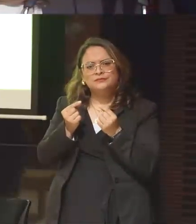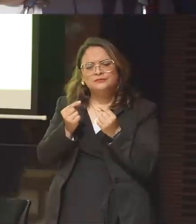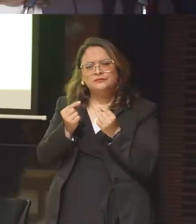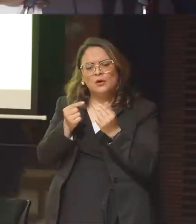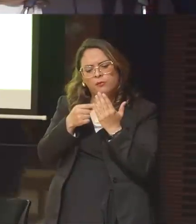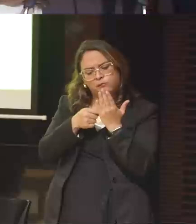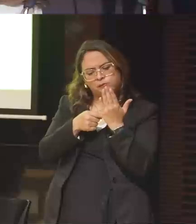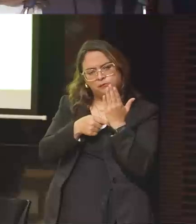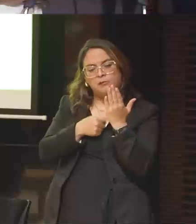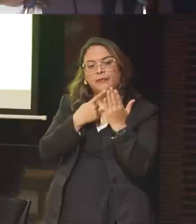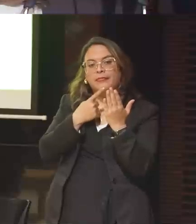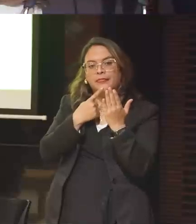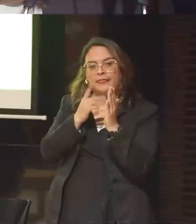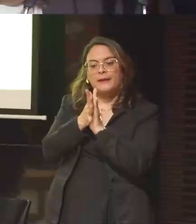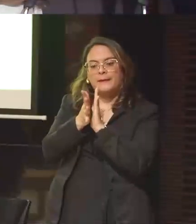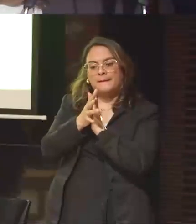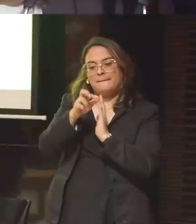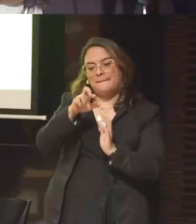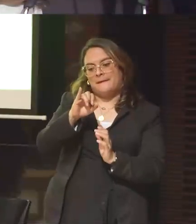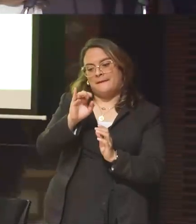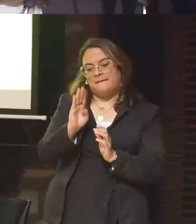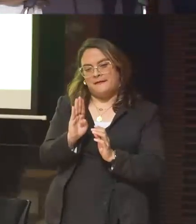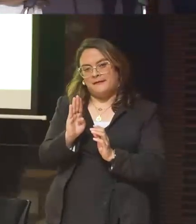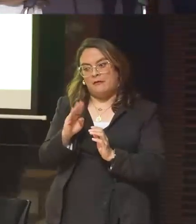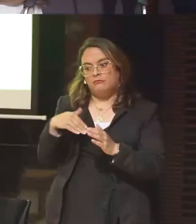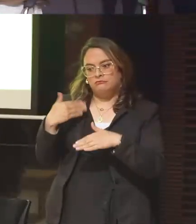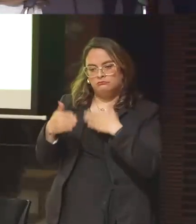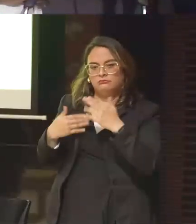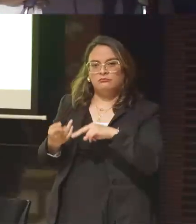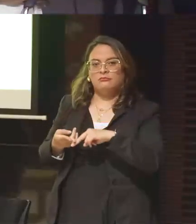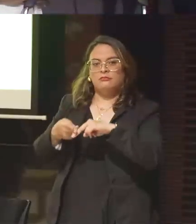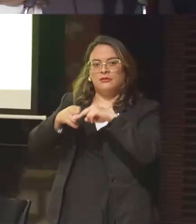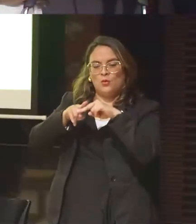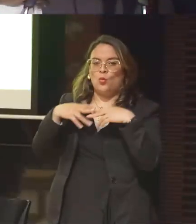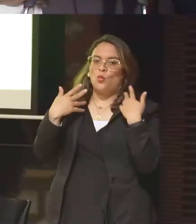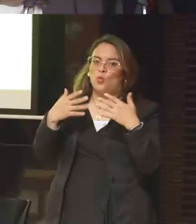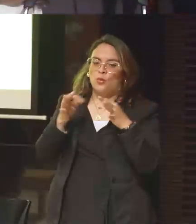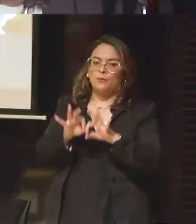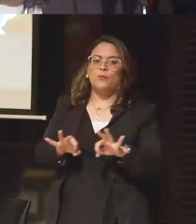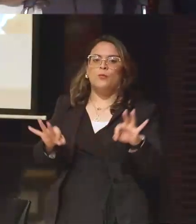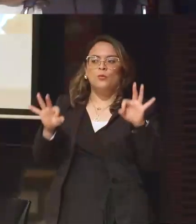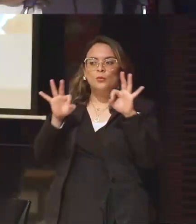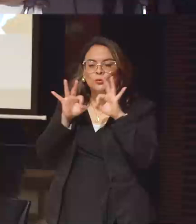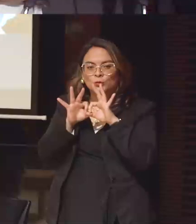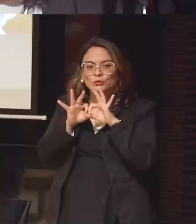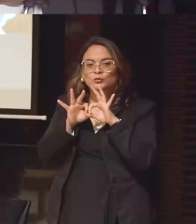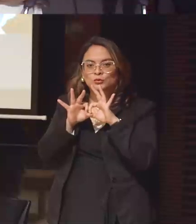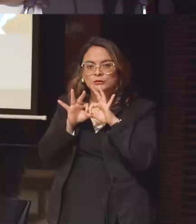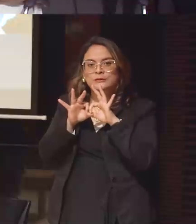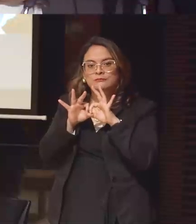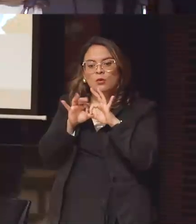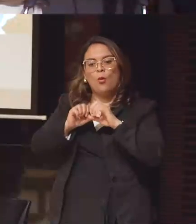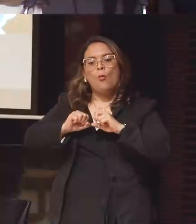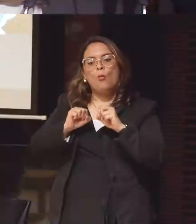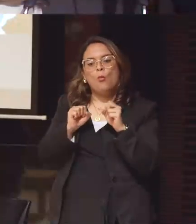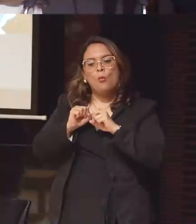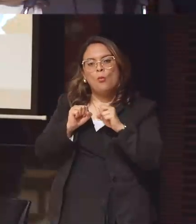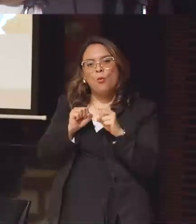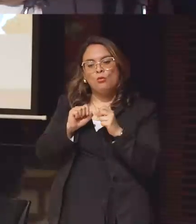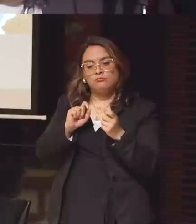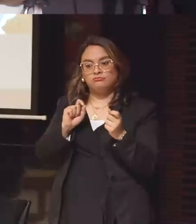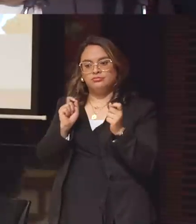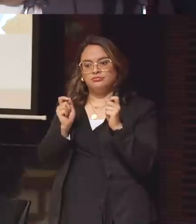tirón que tiene, del poder en el PIB que tiene. Y entonces es interesante pensar cómo esa bogotaneidad